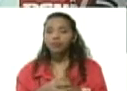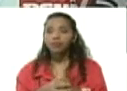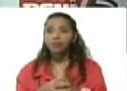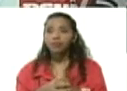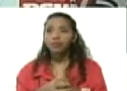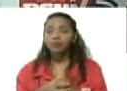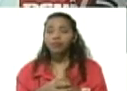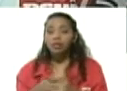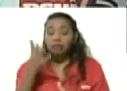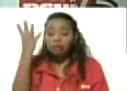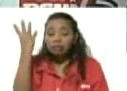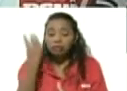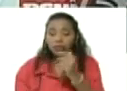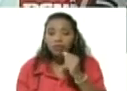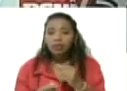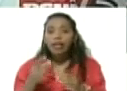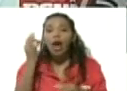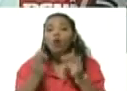prófugo de la justicia, correcto.